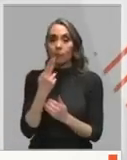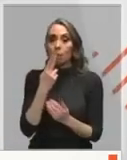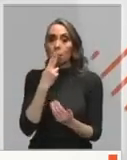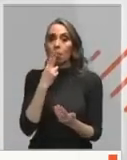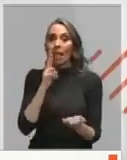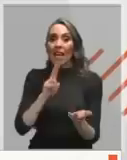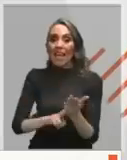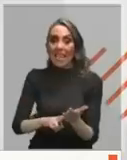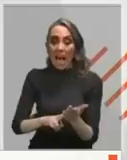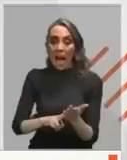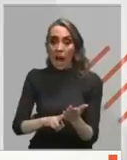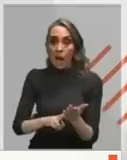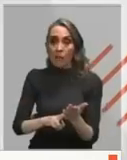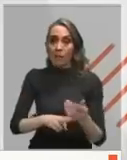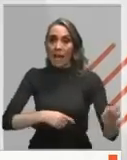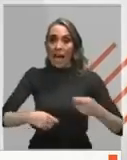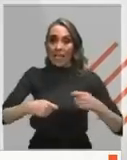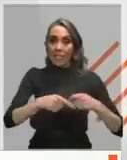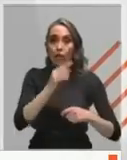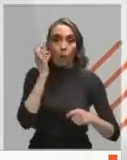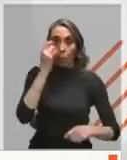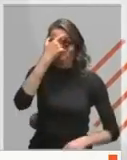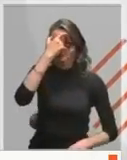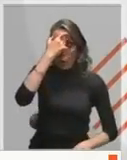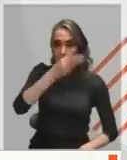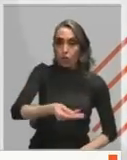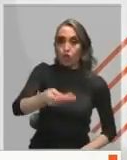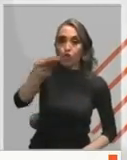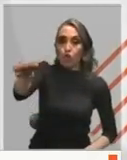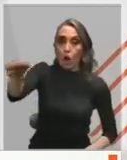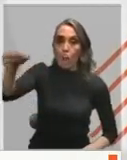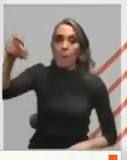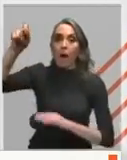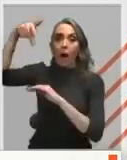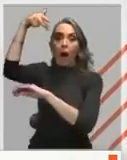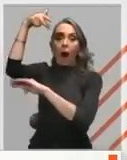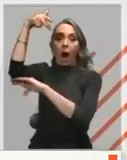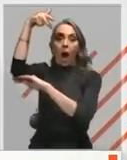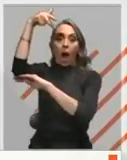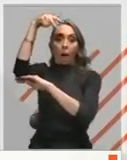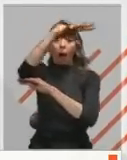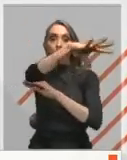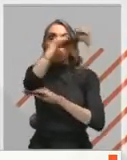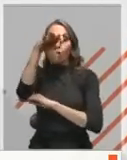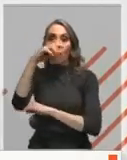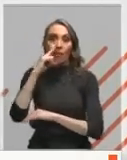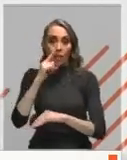entregada directamente en el negocio por esta mujer que fue captada por las cámaras de vigilancia.